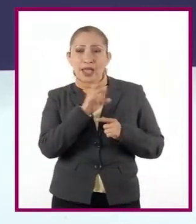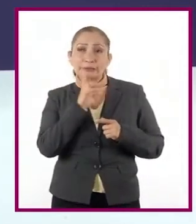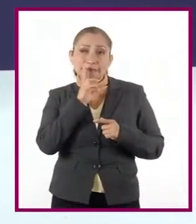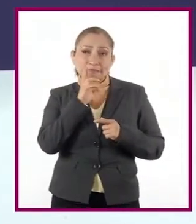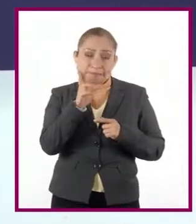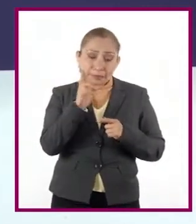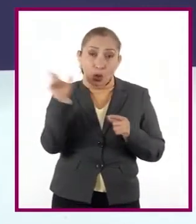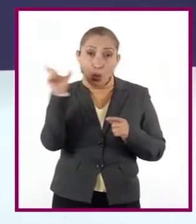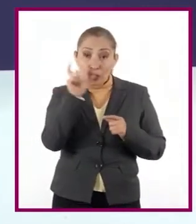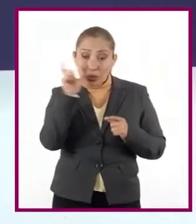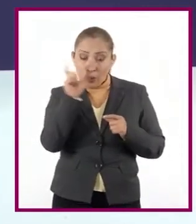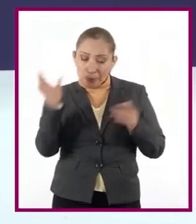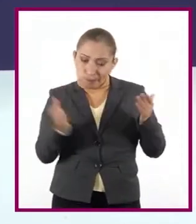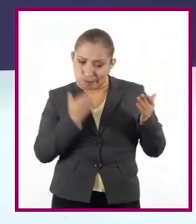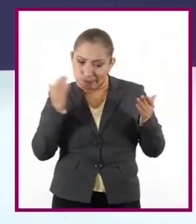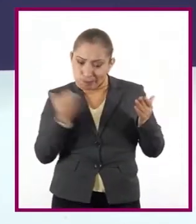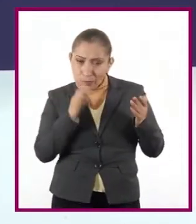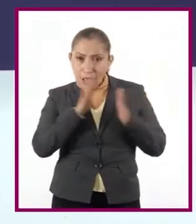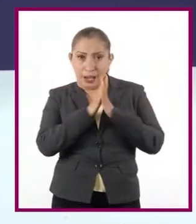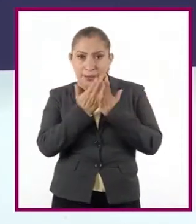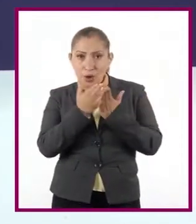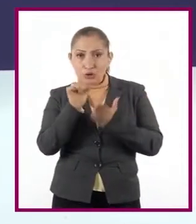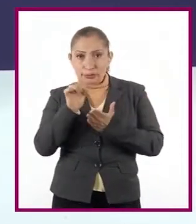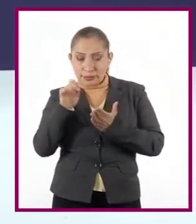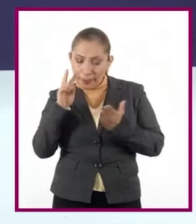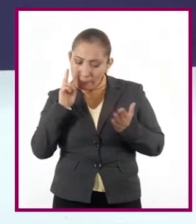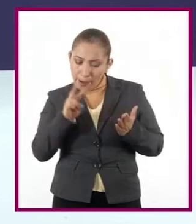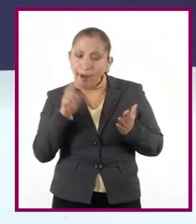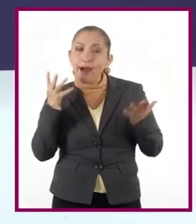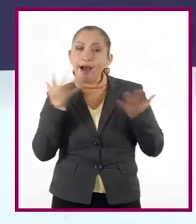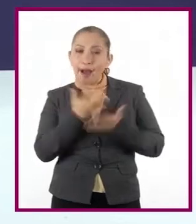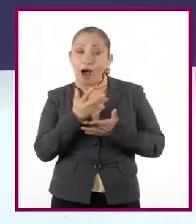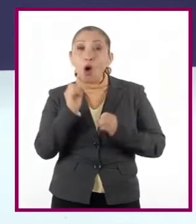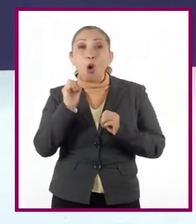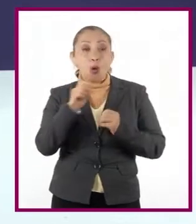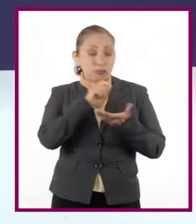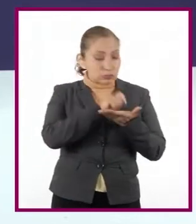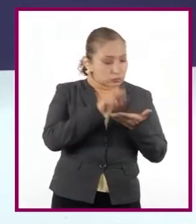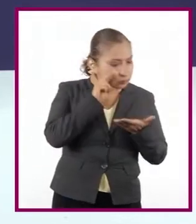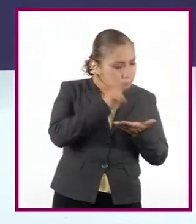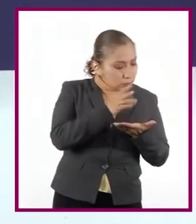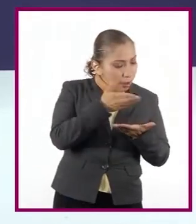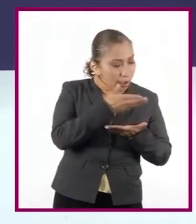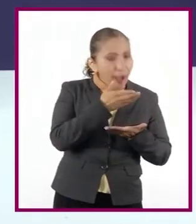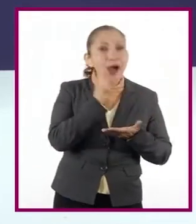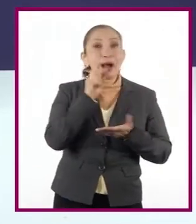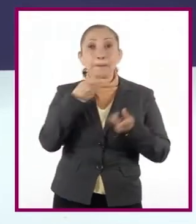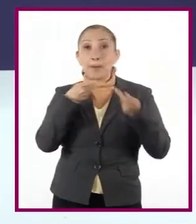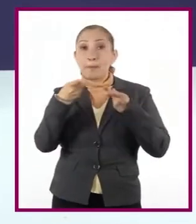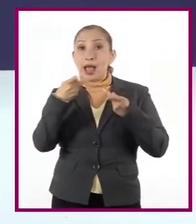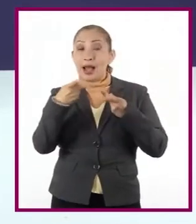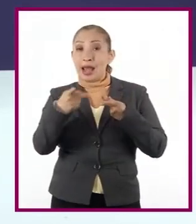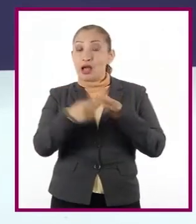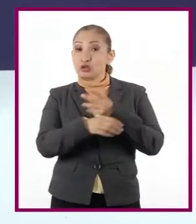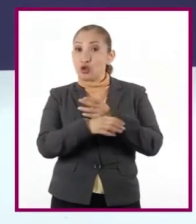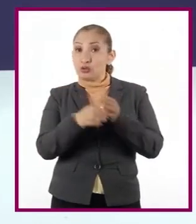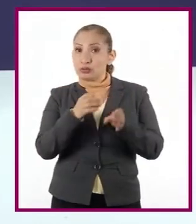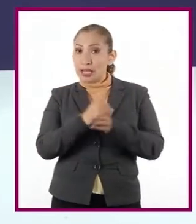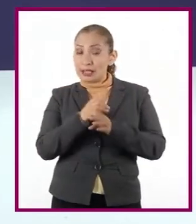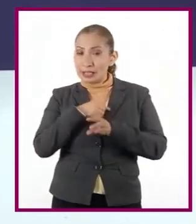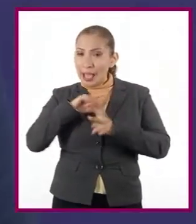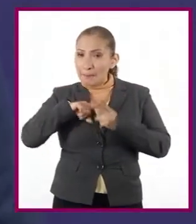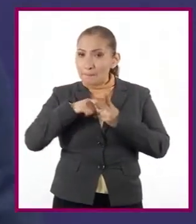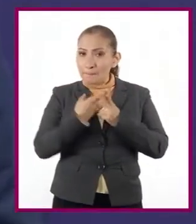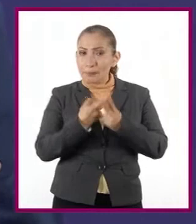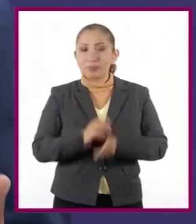resolver al momento de consultar su libro de texto y revisar sus apuntes. Preparen sus materiales que estamos por